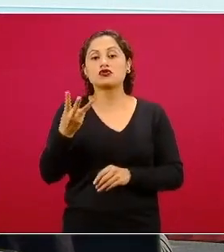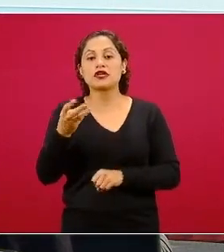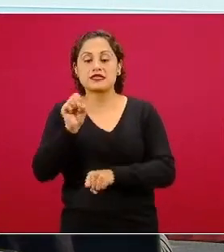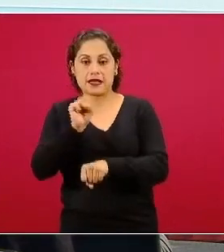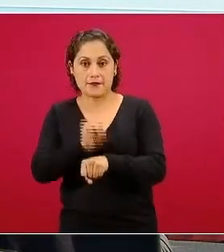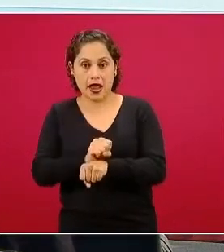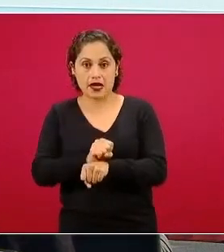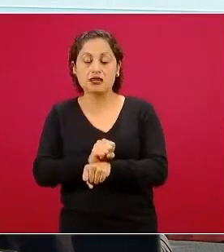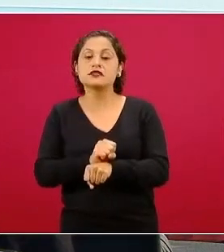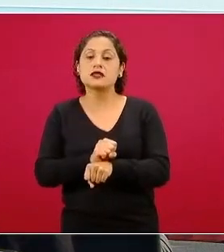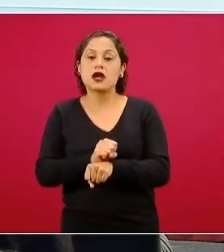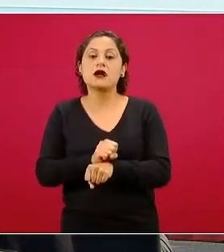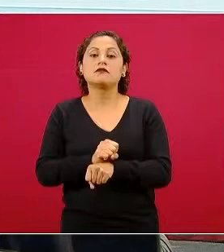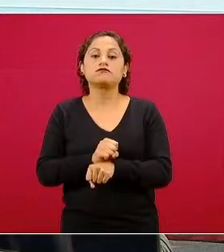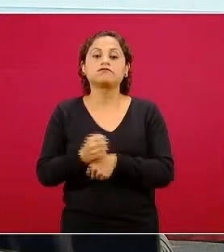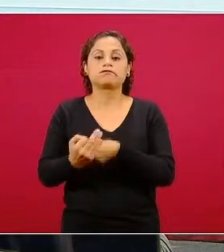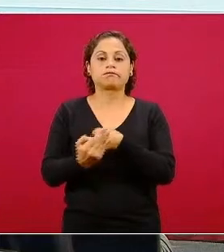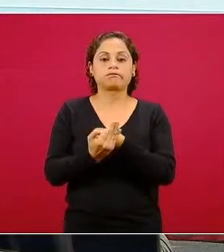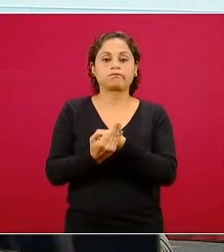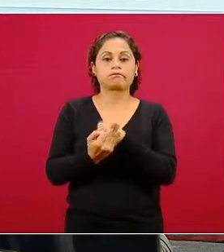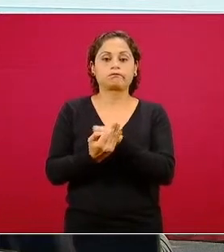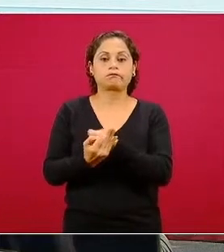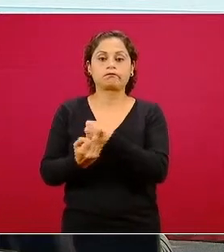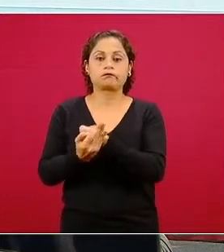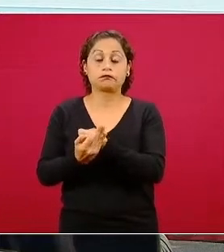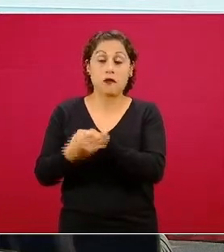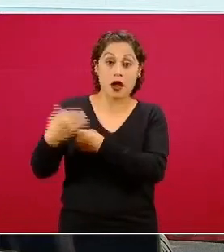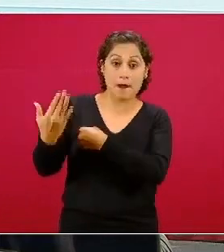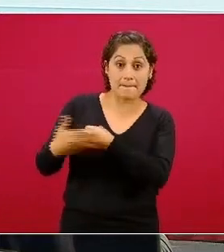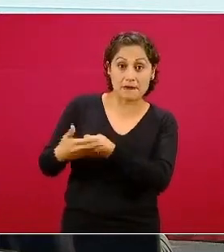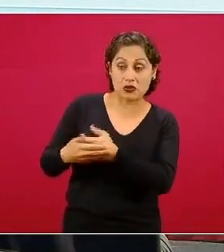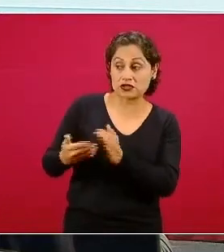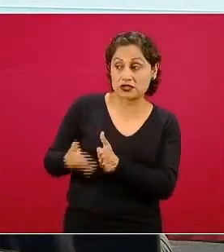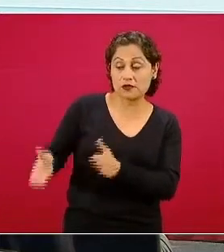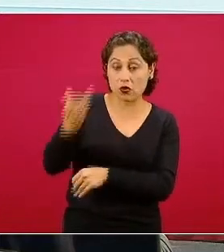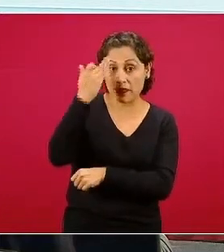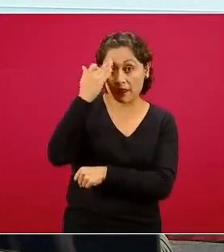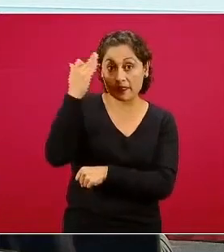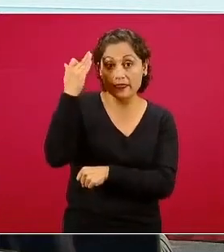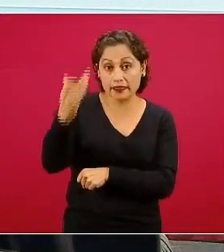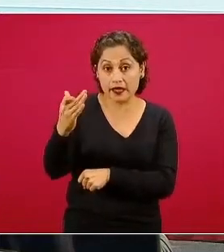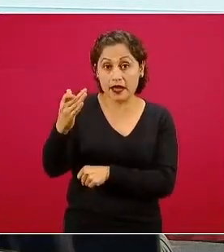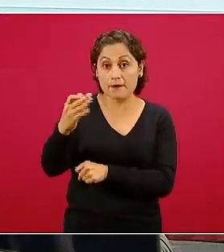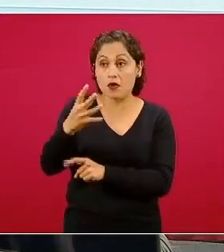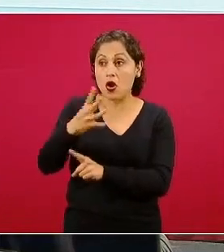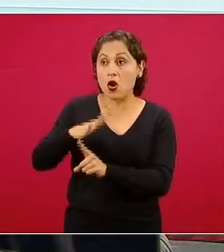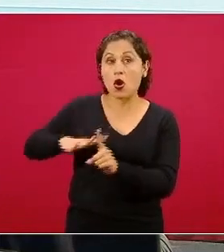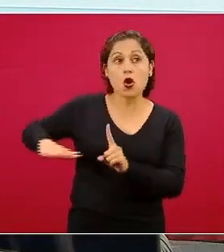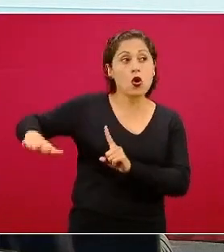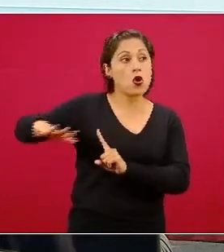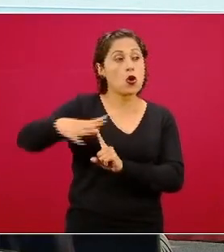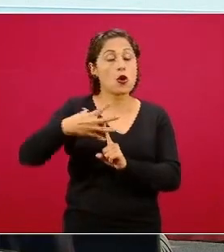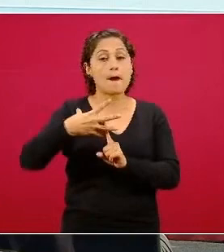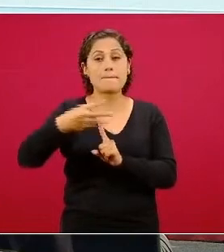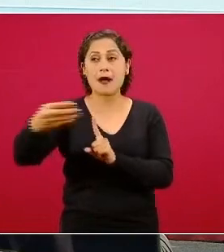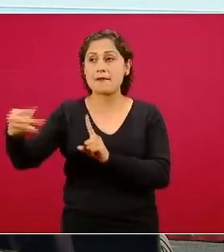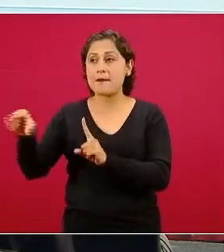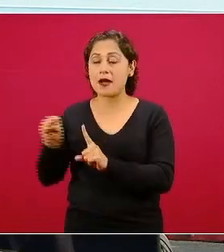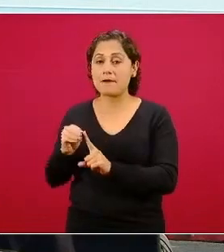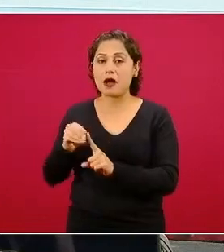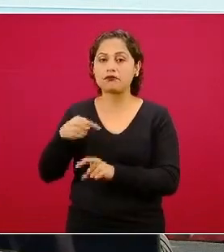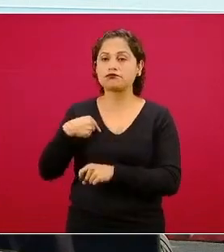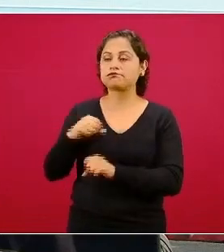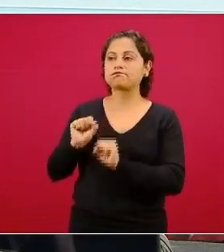lleguemos a la temporada en donde esté circulando más el virus de la influenza, estemos protegidos. Es por eso que estamos haciendo